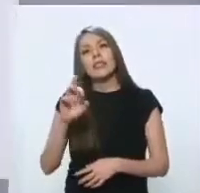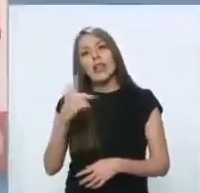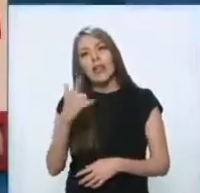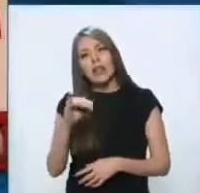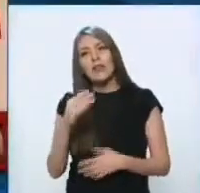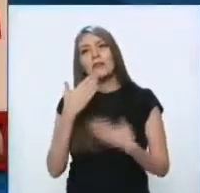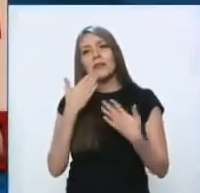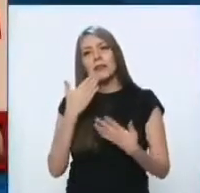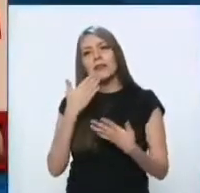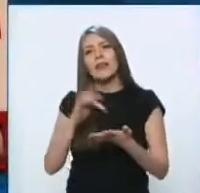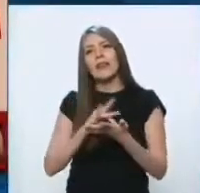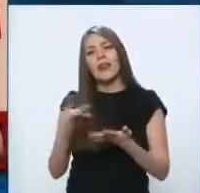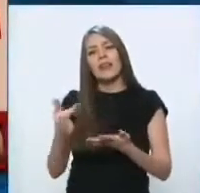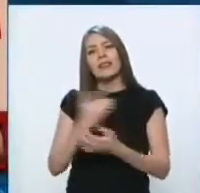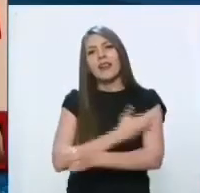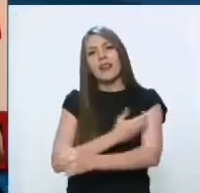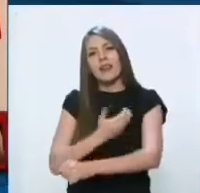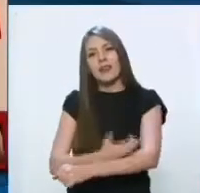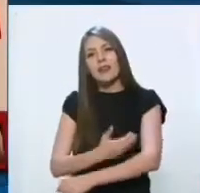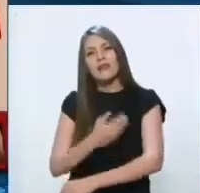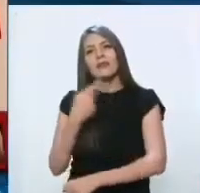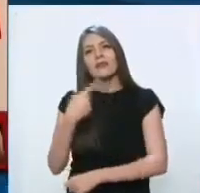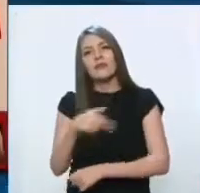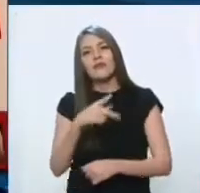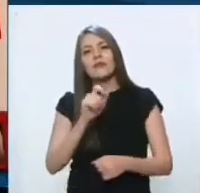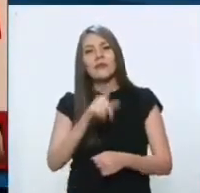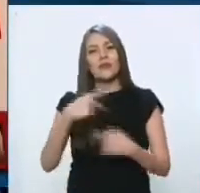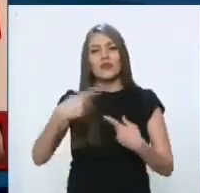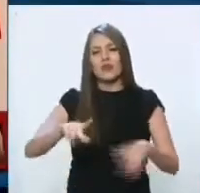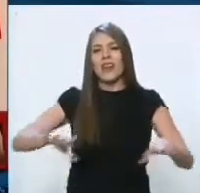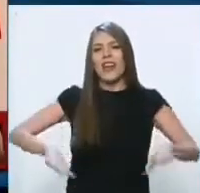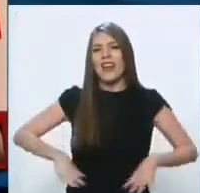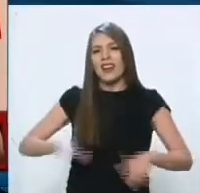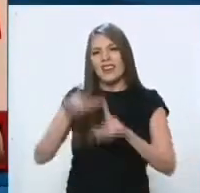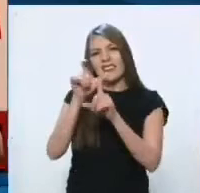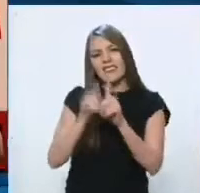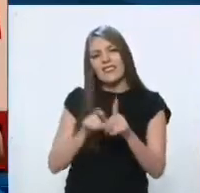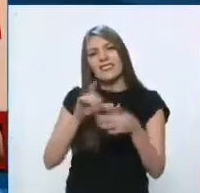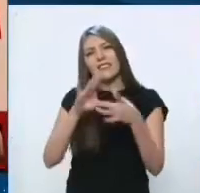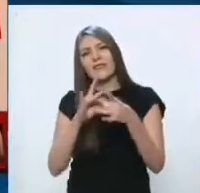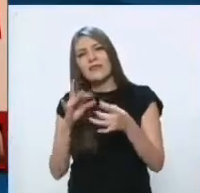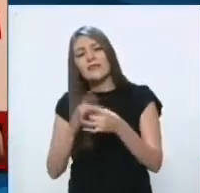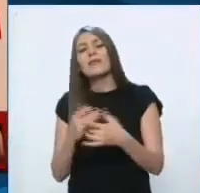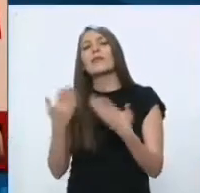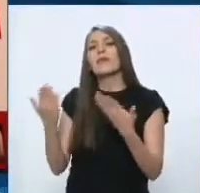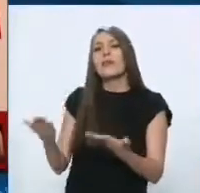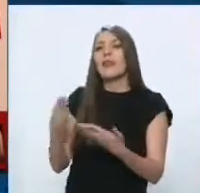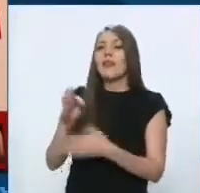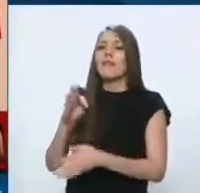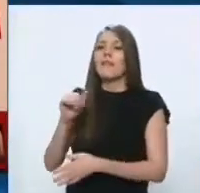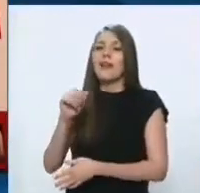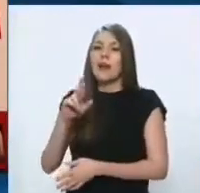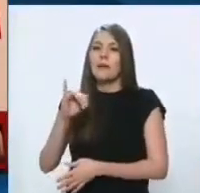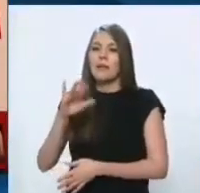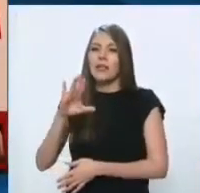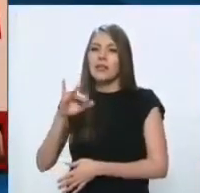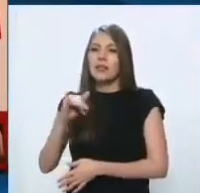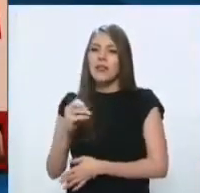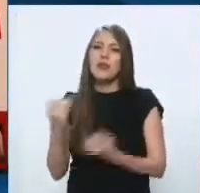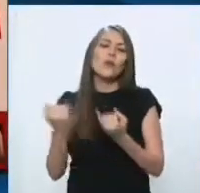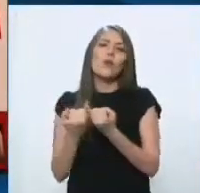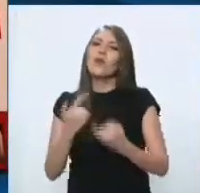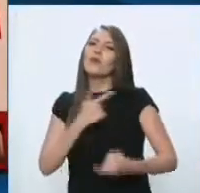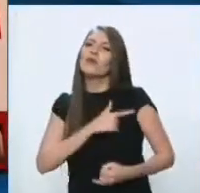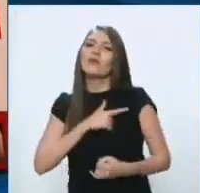muy generoso que nos haya acompañado con ese escepticismo que lo caracteriza. Y Fabricio Mejía, qué gusto como siempre